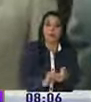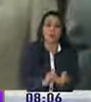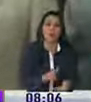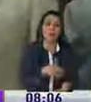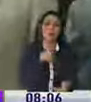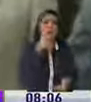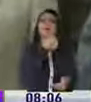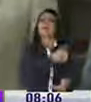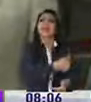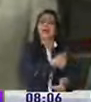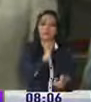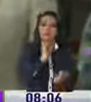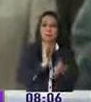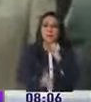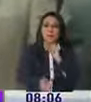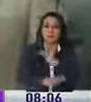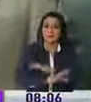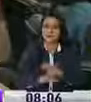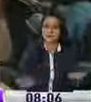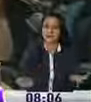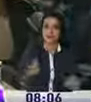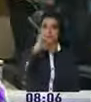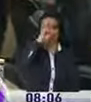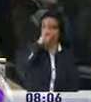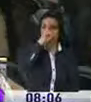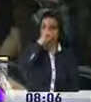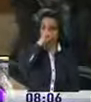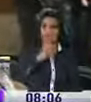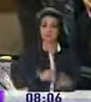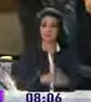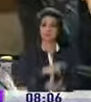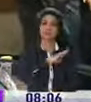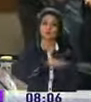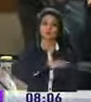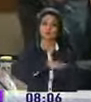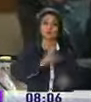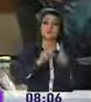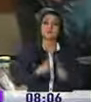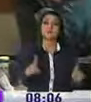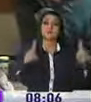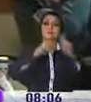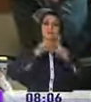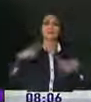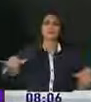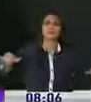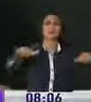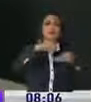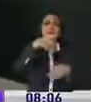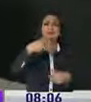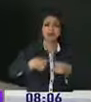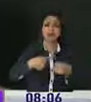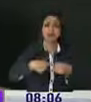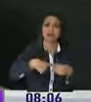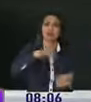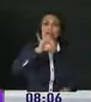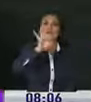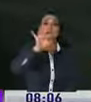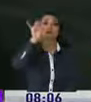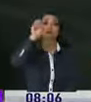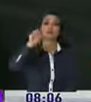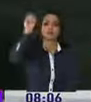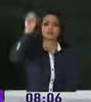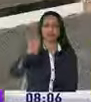postcombustión o regulaciones la revisión técnica vehicular. Según datos municipales, las condiciones del aire en la capital son un